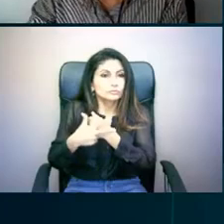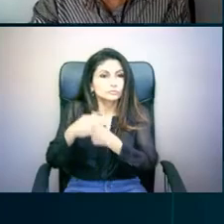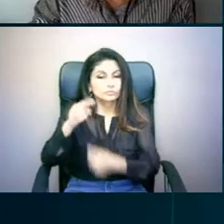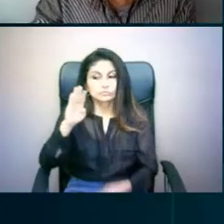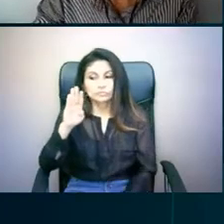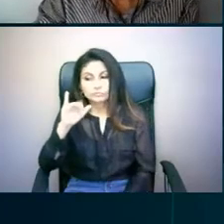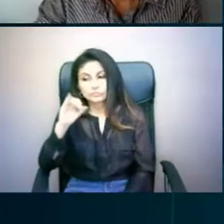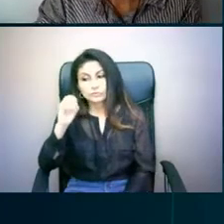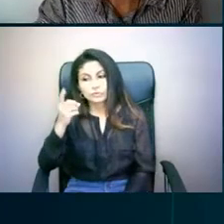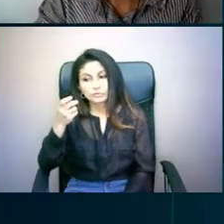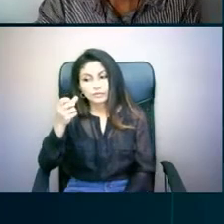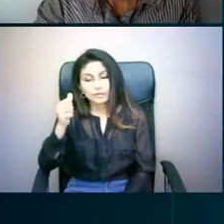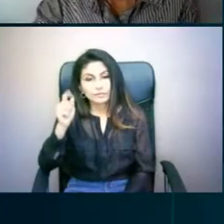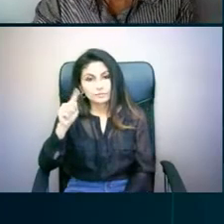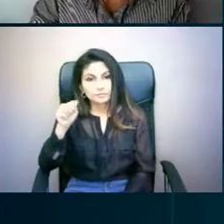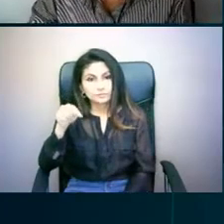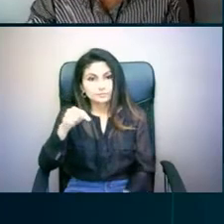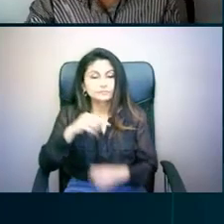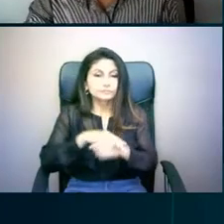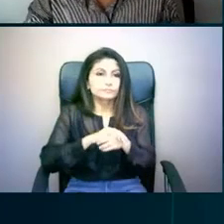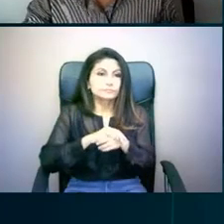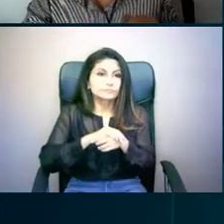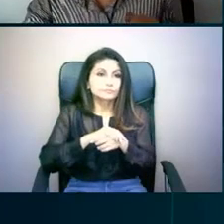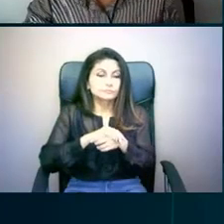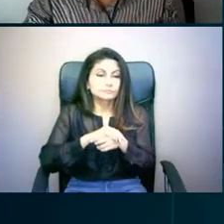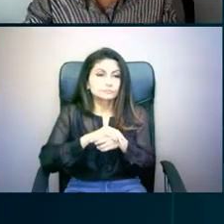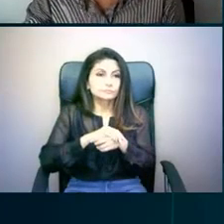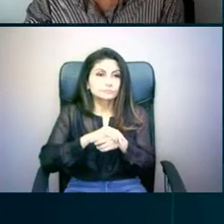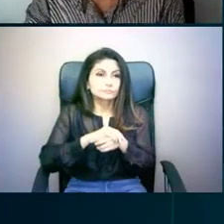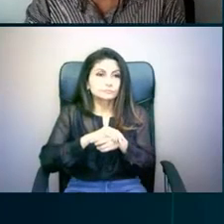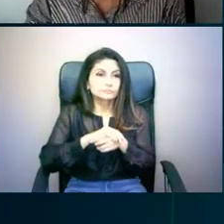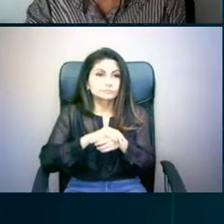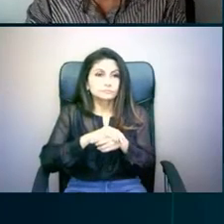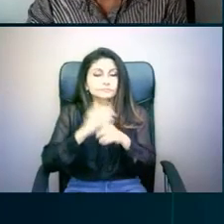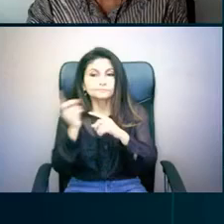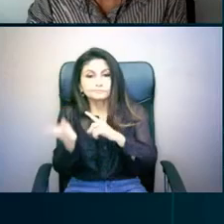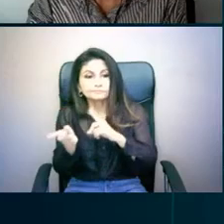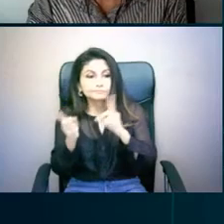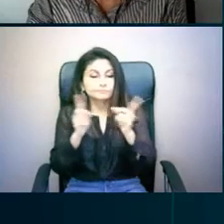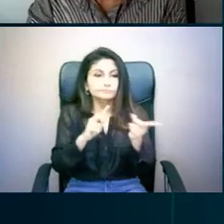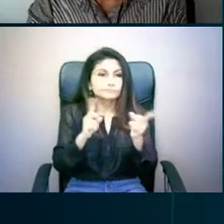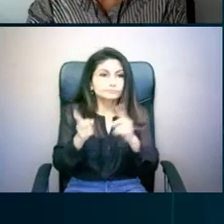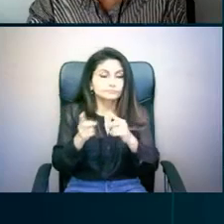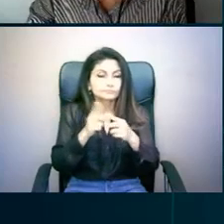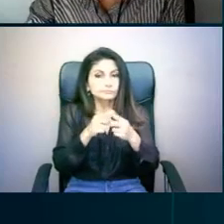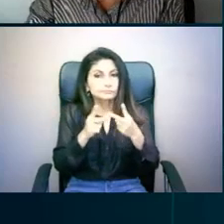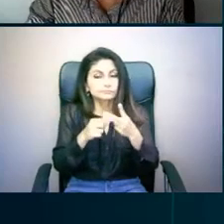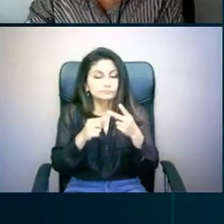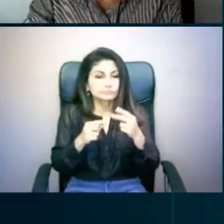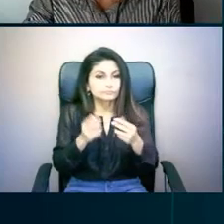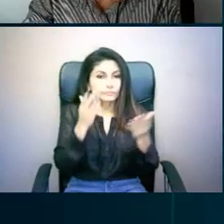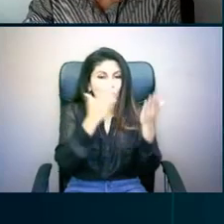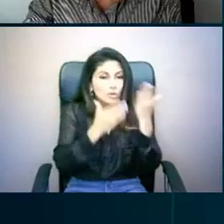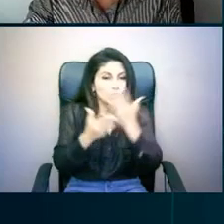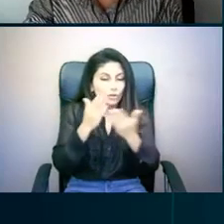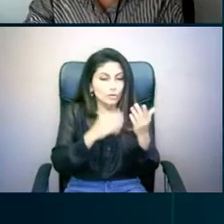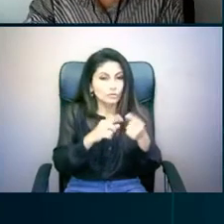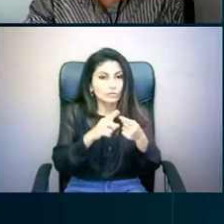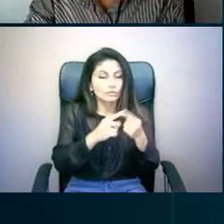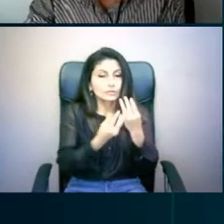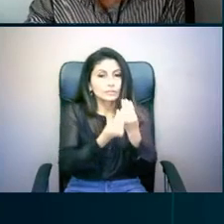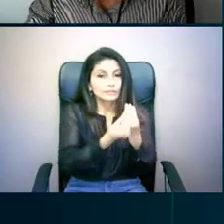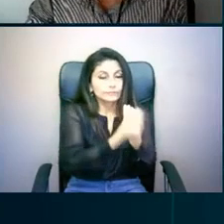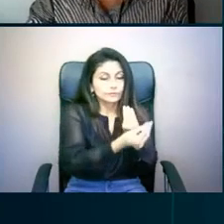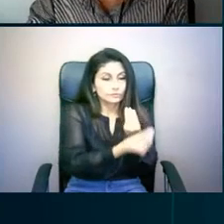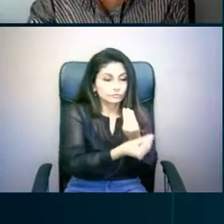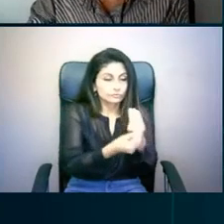biogás. Y digamos que entre los dos ensayos que se hicieron con lípidos